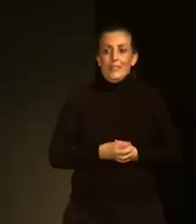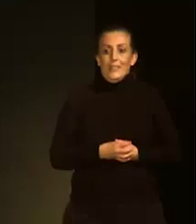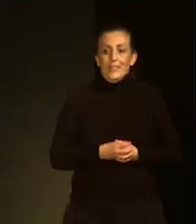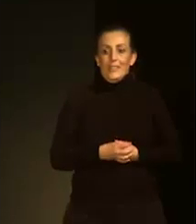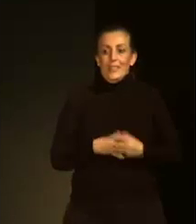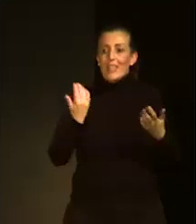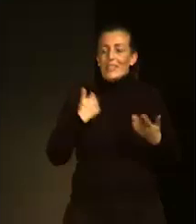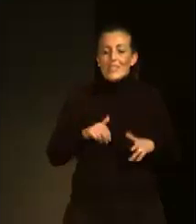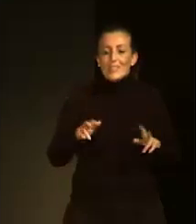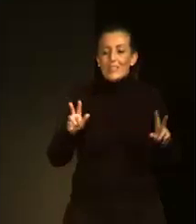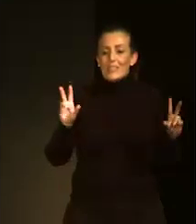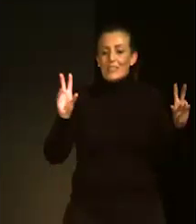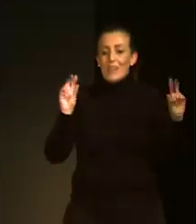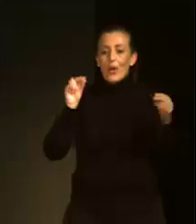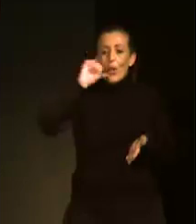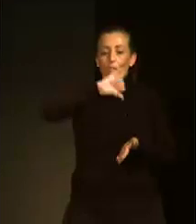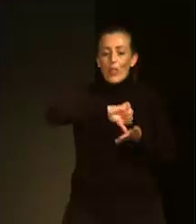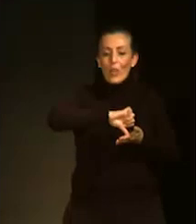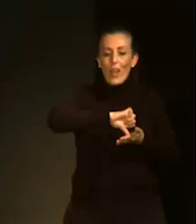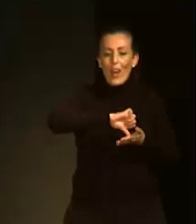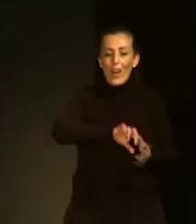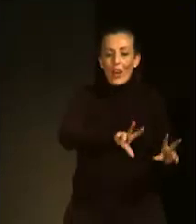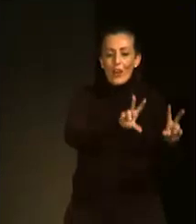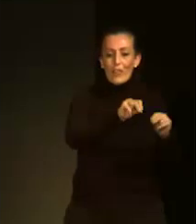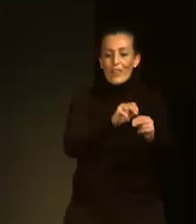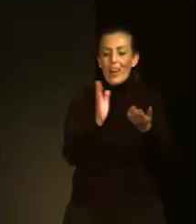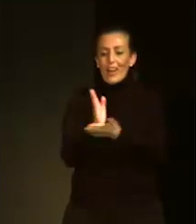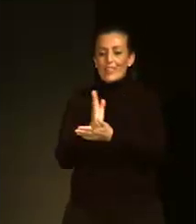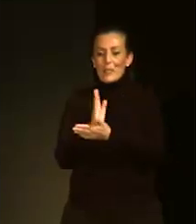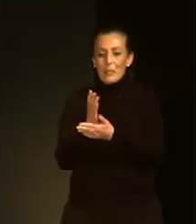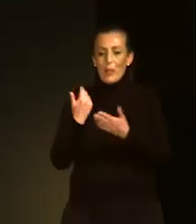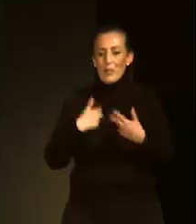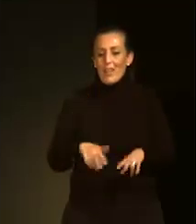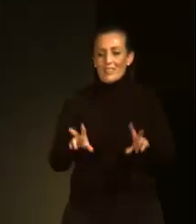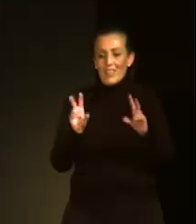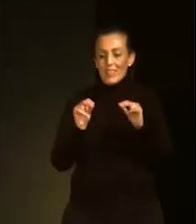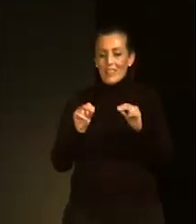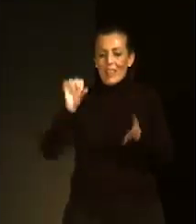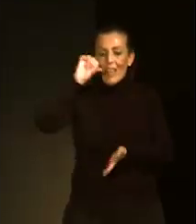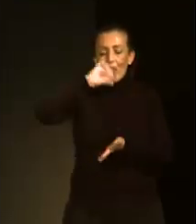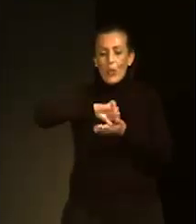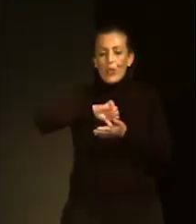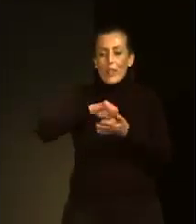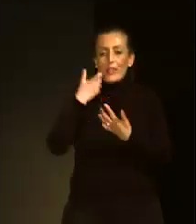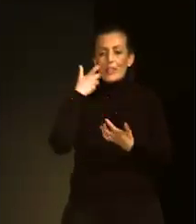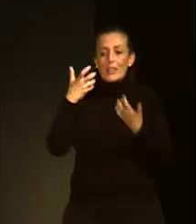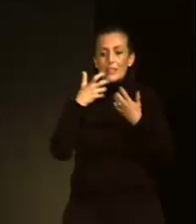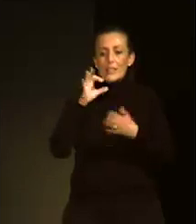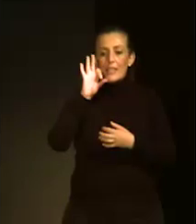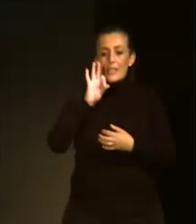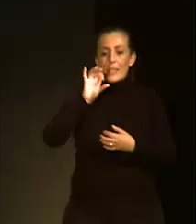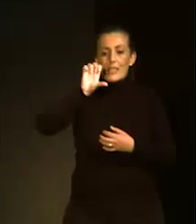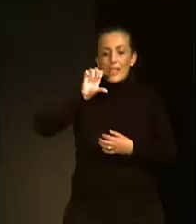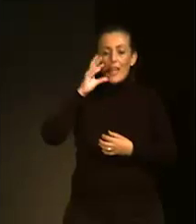dejamos ahí la ciudad y vamos a un territorio intermedio para terminar con el centro artístico se da